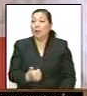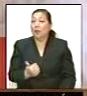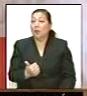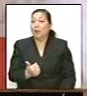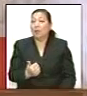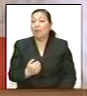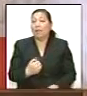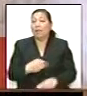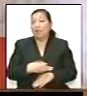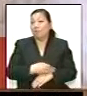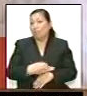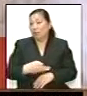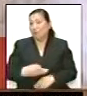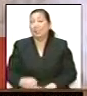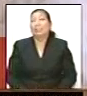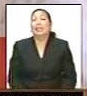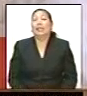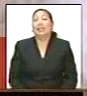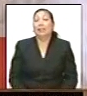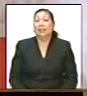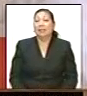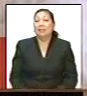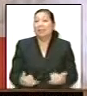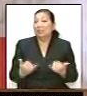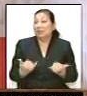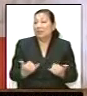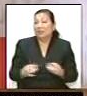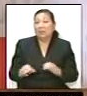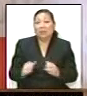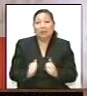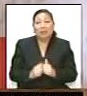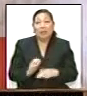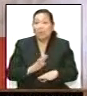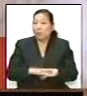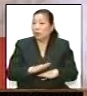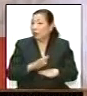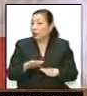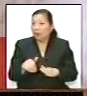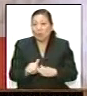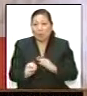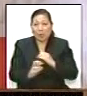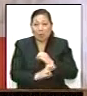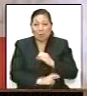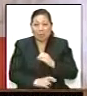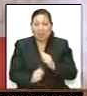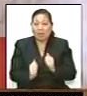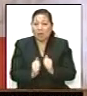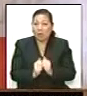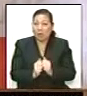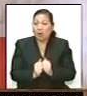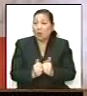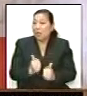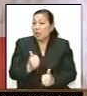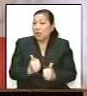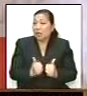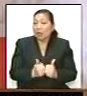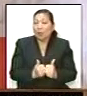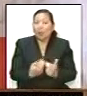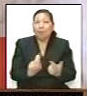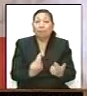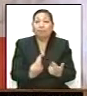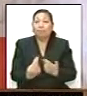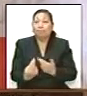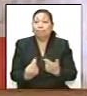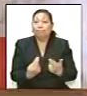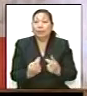en otras regiones esto es se realiza sobre todo en aquellos países con con los cuales la relación